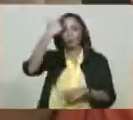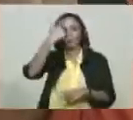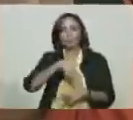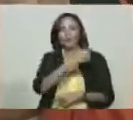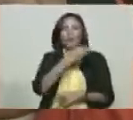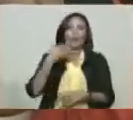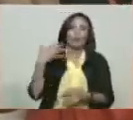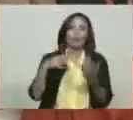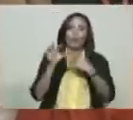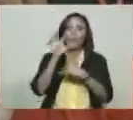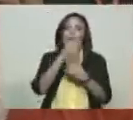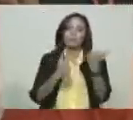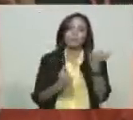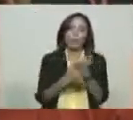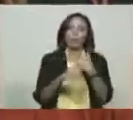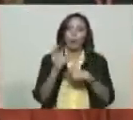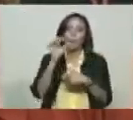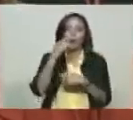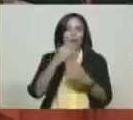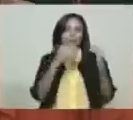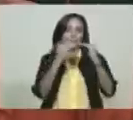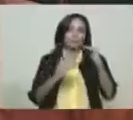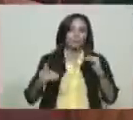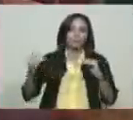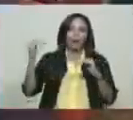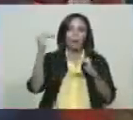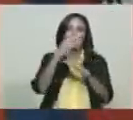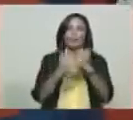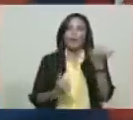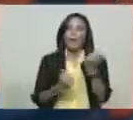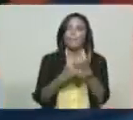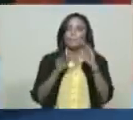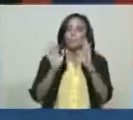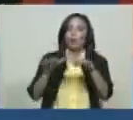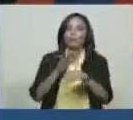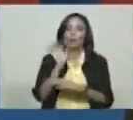orgullo patrio volando alto, volando, volando alto.